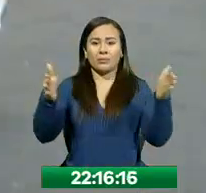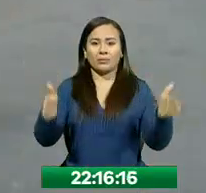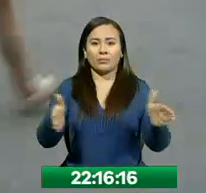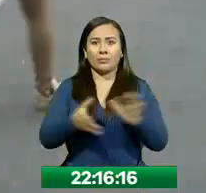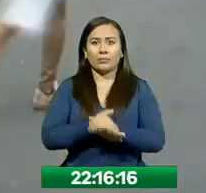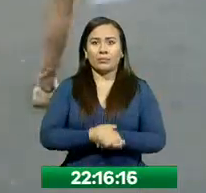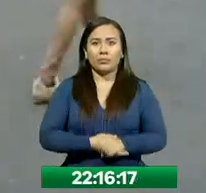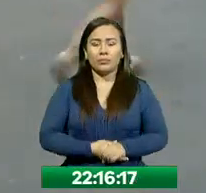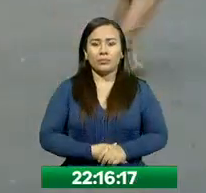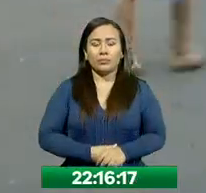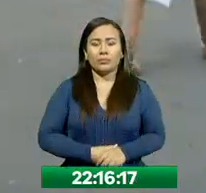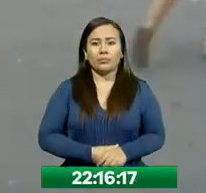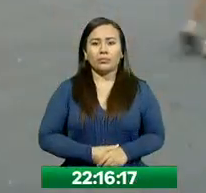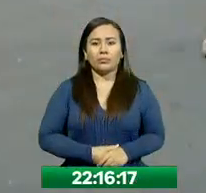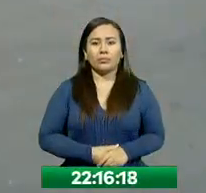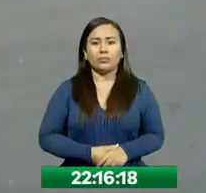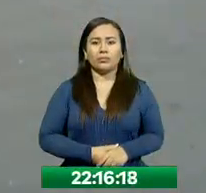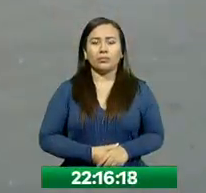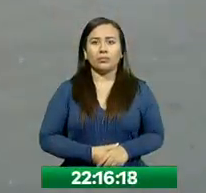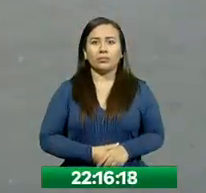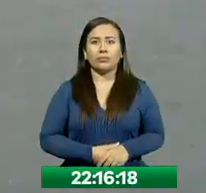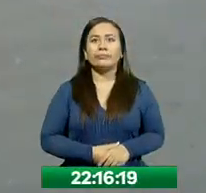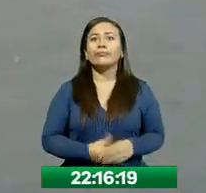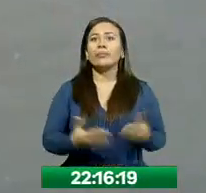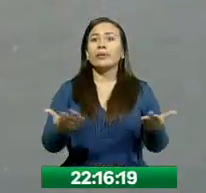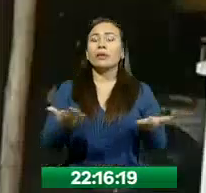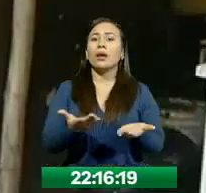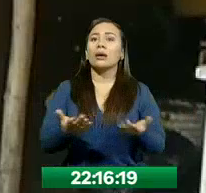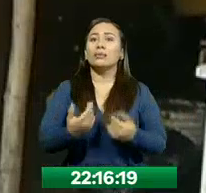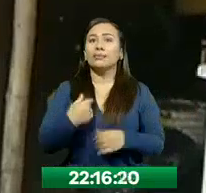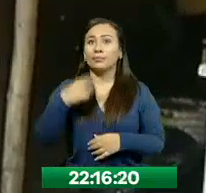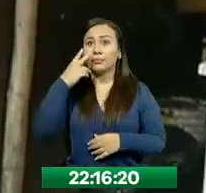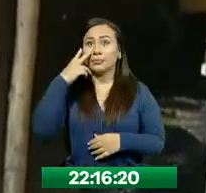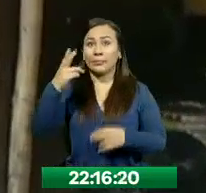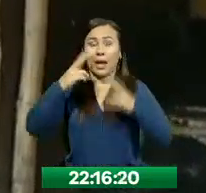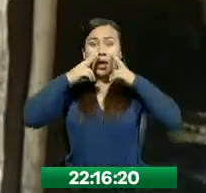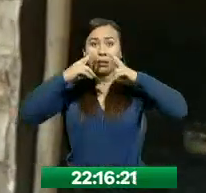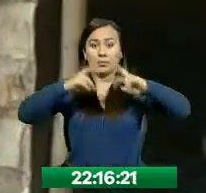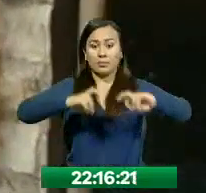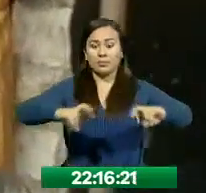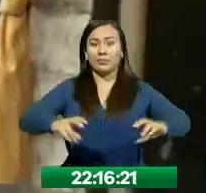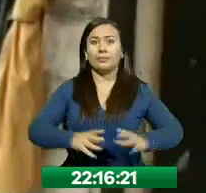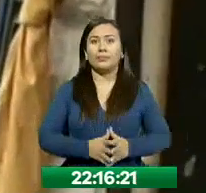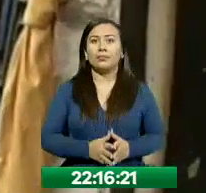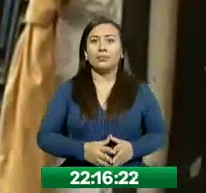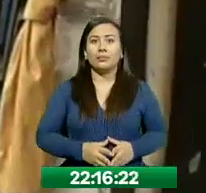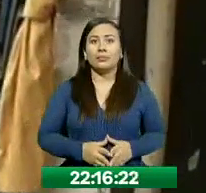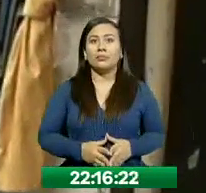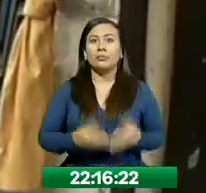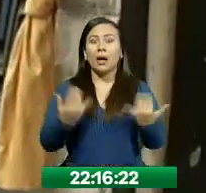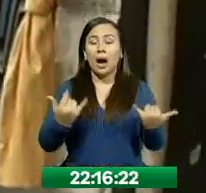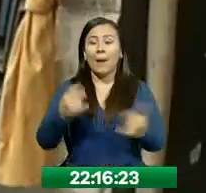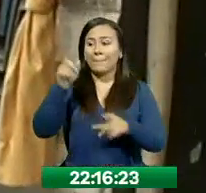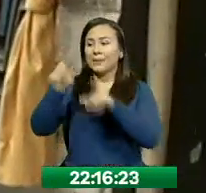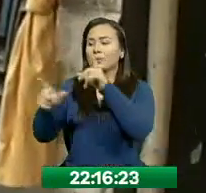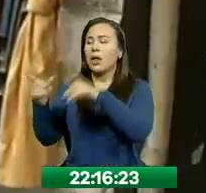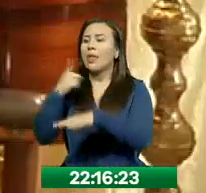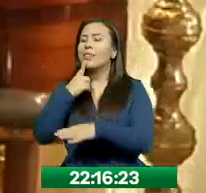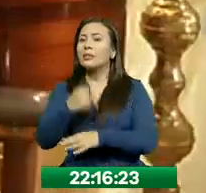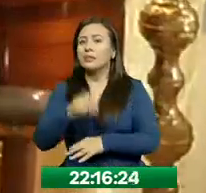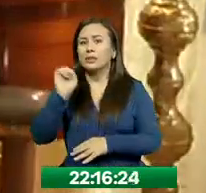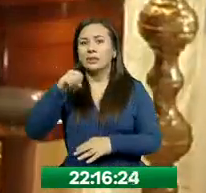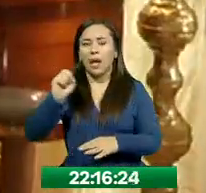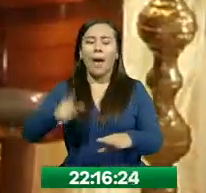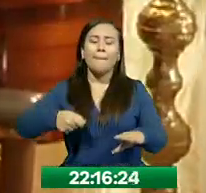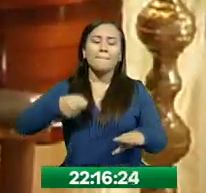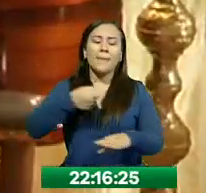A su alrededor no había tantos familiares custodiando el cadáver. Los pocos vecinos presentes aseguraron que se trataba de un crimen,